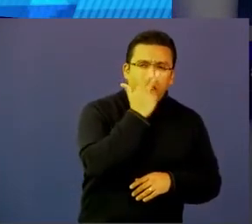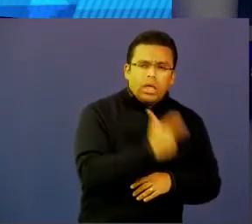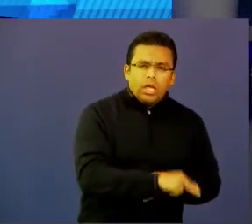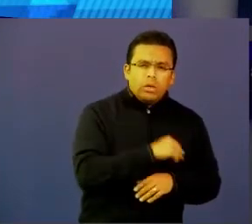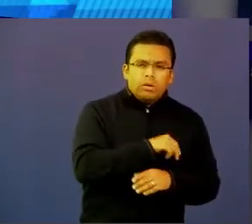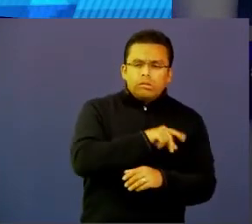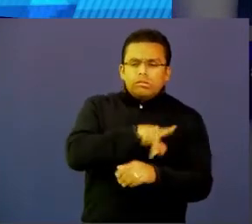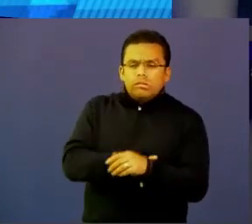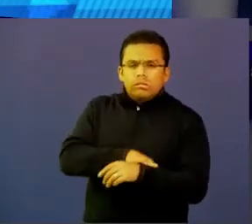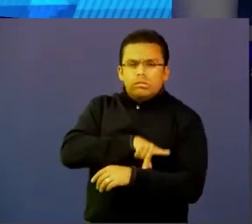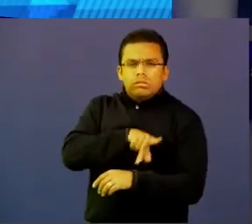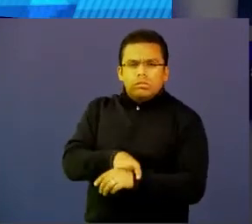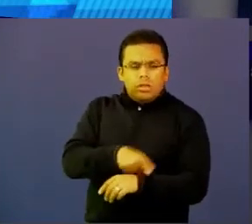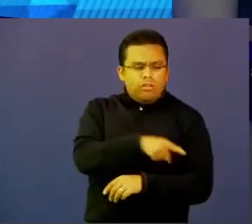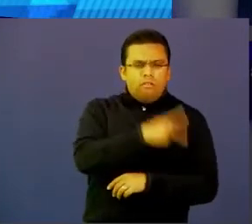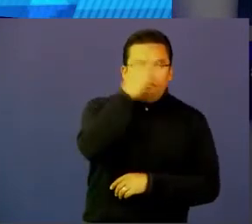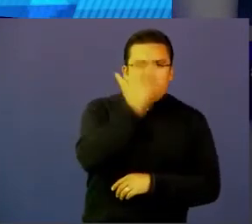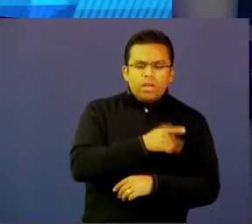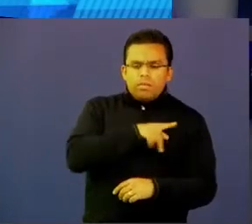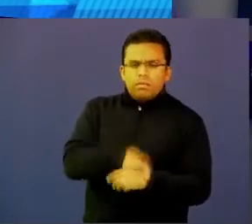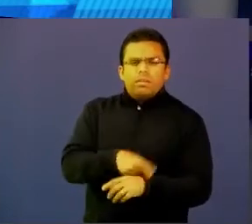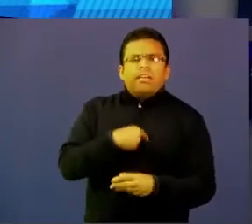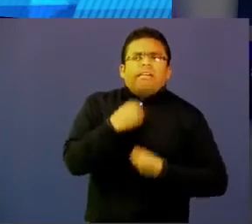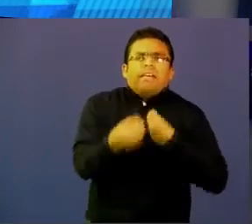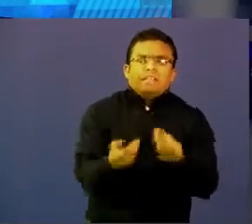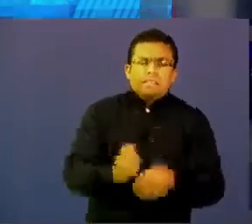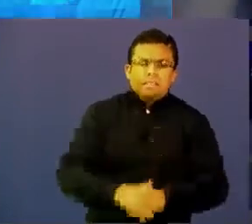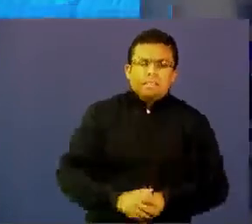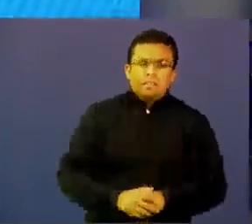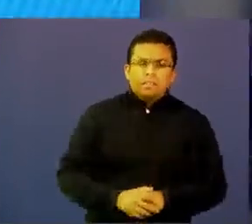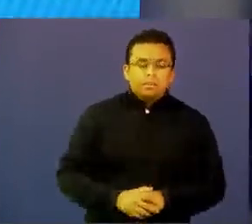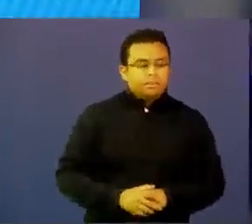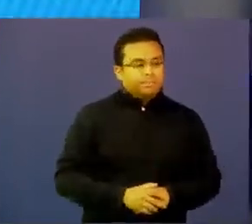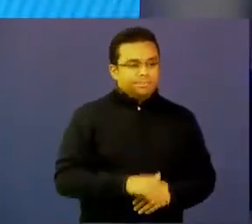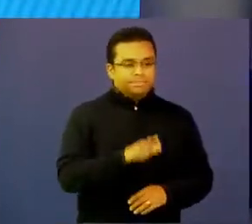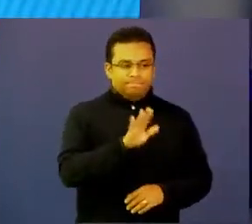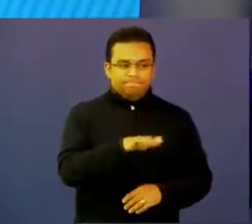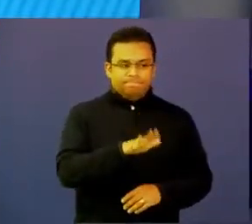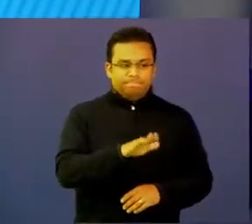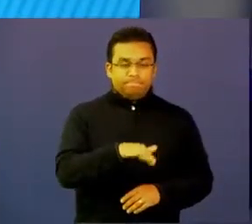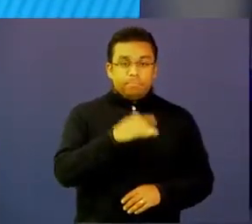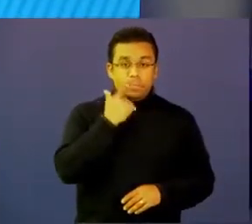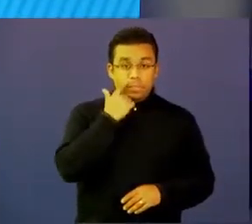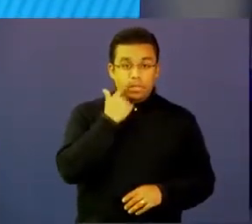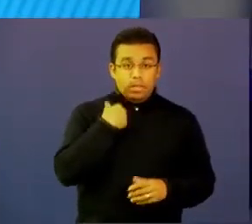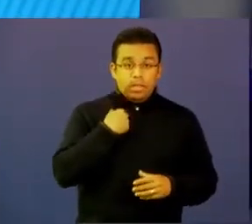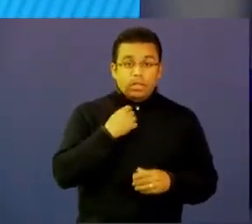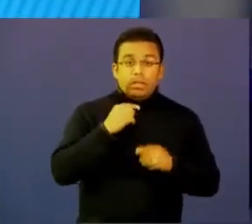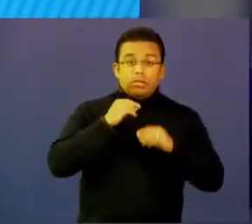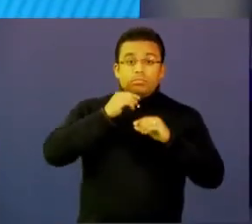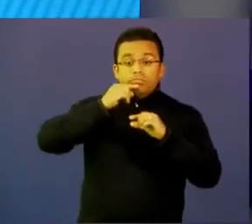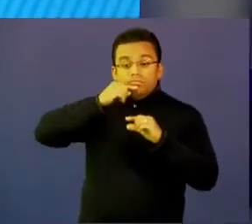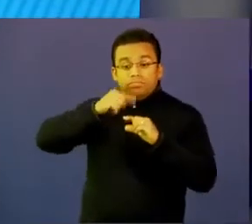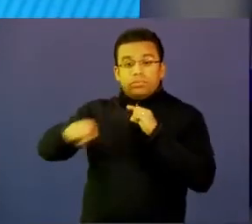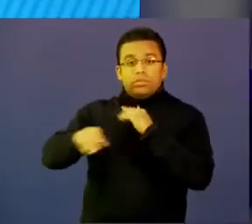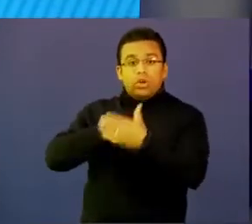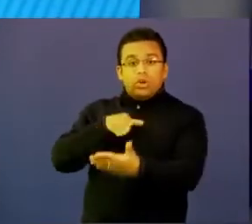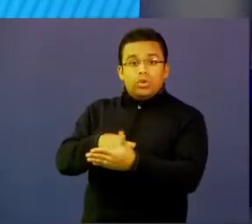de Facebook. ¿Qué puedo hacer? Bueno, nosotros tenemos un canal de denuncia con el que siempre trabajamos. El canal de denuncia se